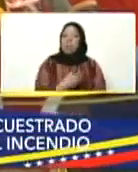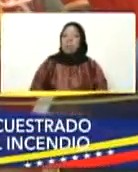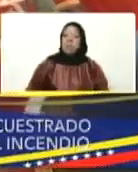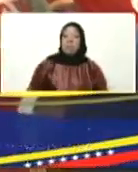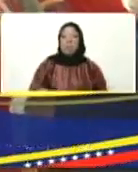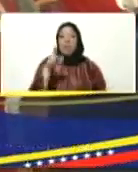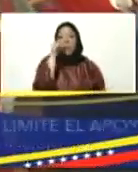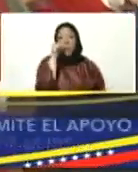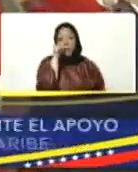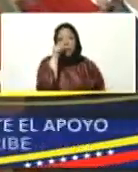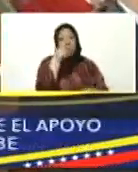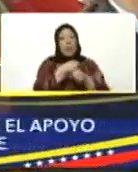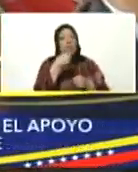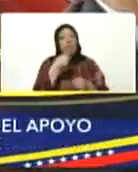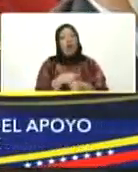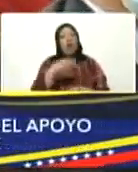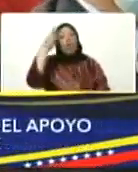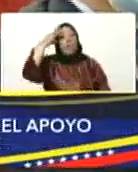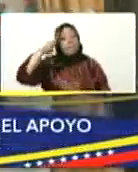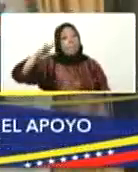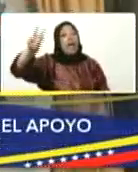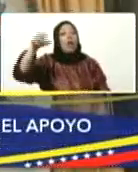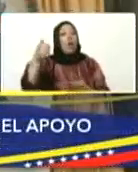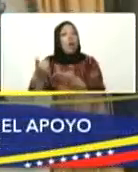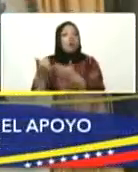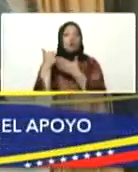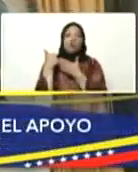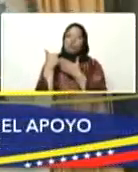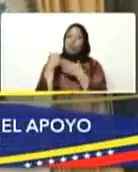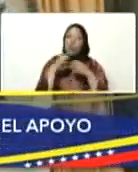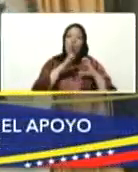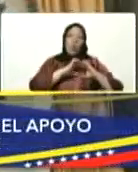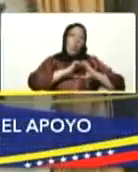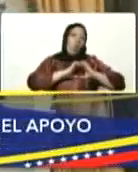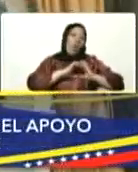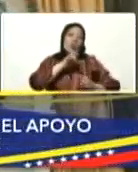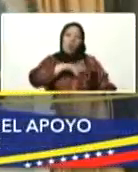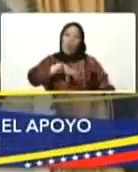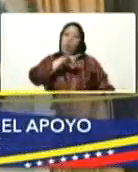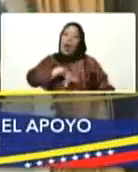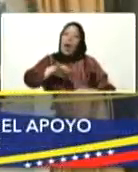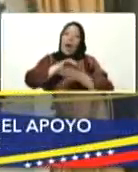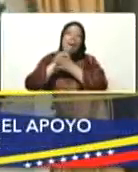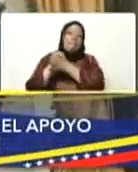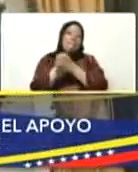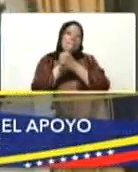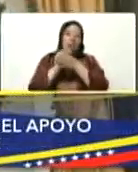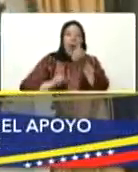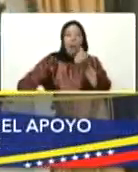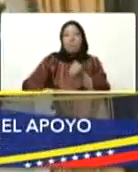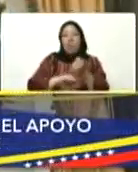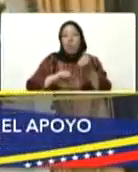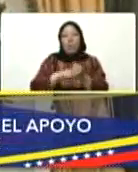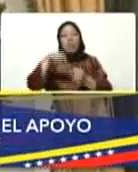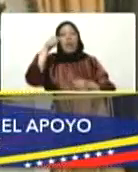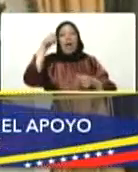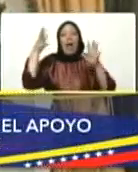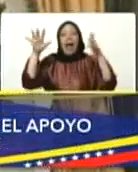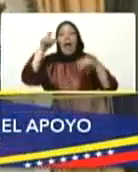Manuel López Obrador por su siempre corazón noble y solidario y el apoyo que le ha dado al pueblo de